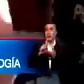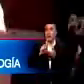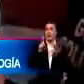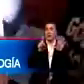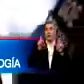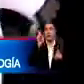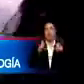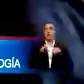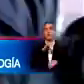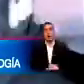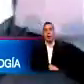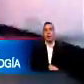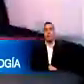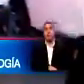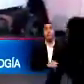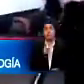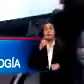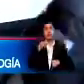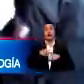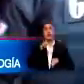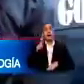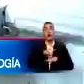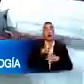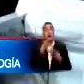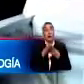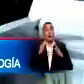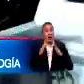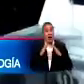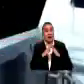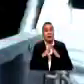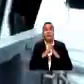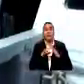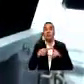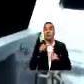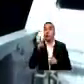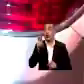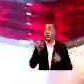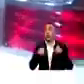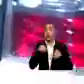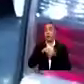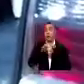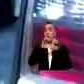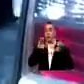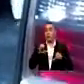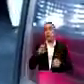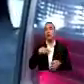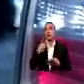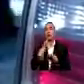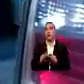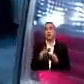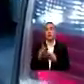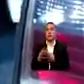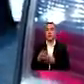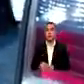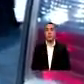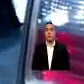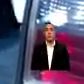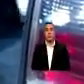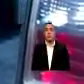6 personas y en donde la exdirectora quedó con arresto domiciliario, mientras a los 2 que dirigían esta empresa se encuentran detenidos.